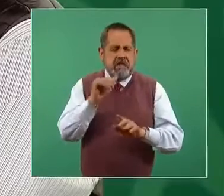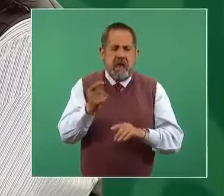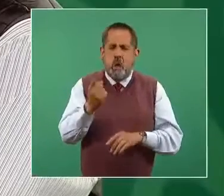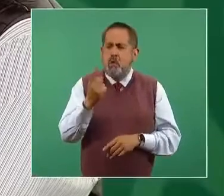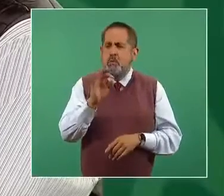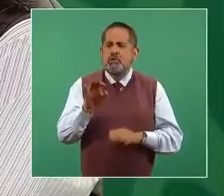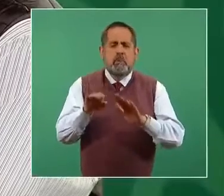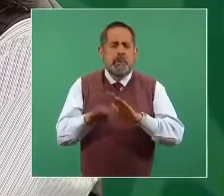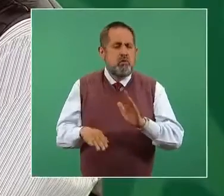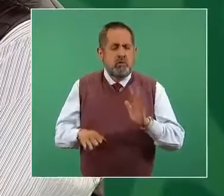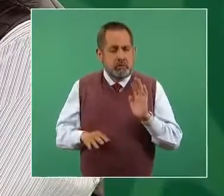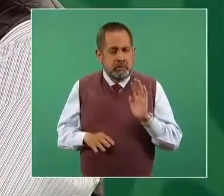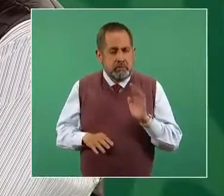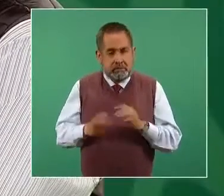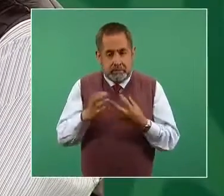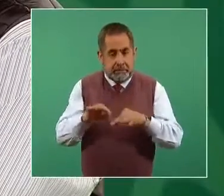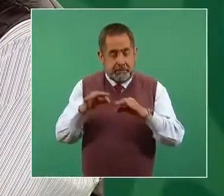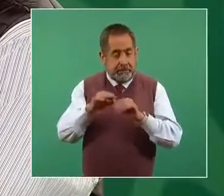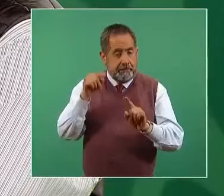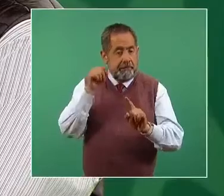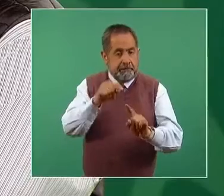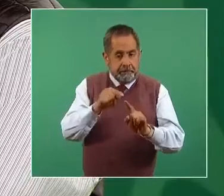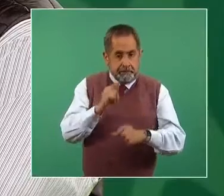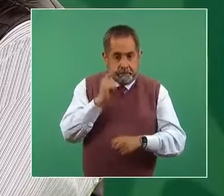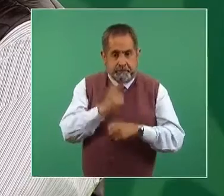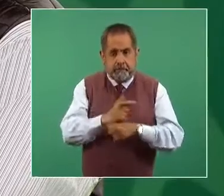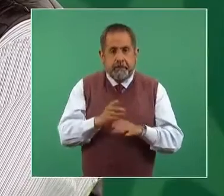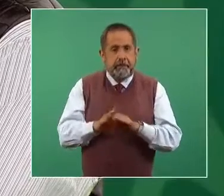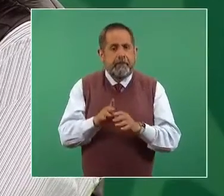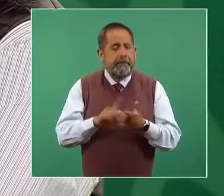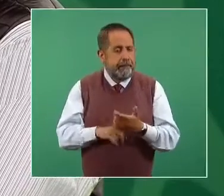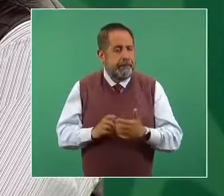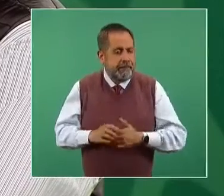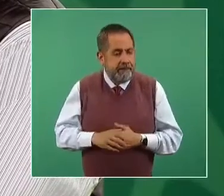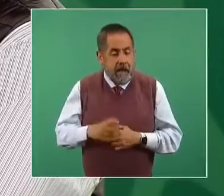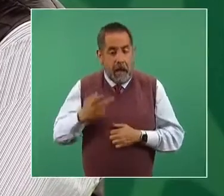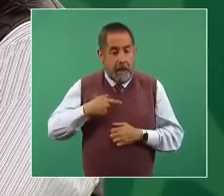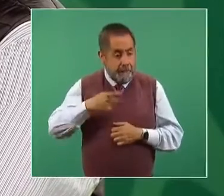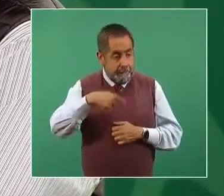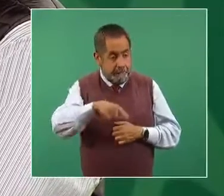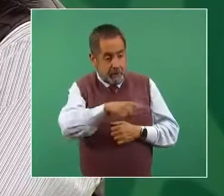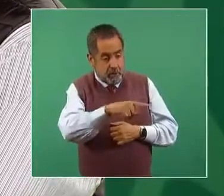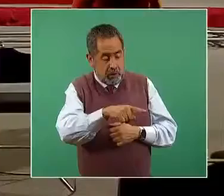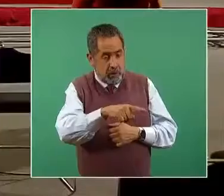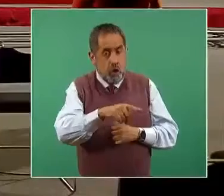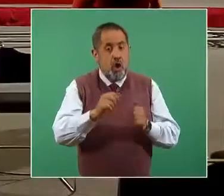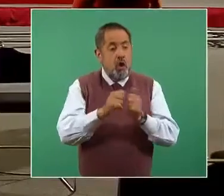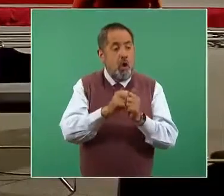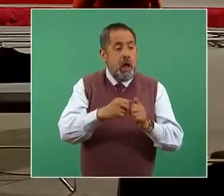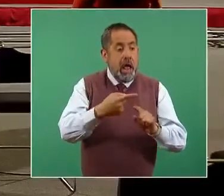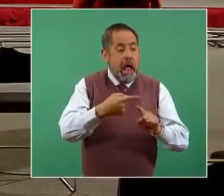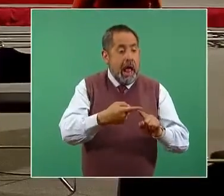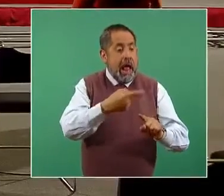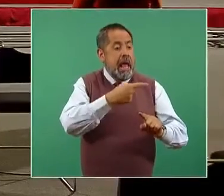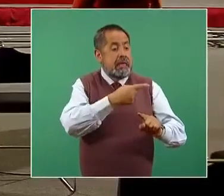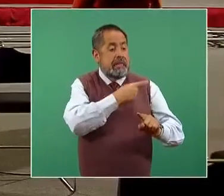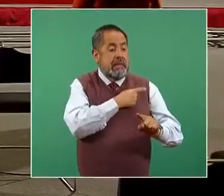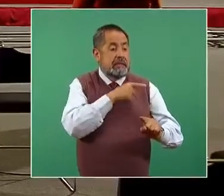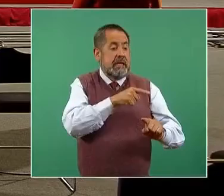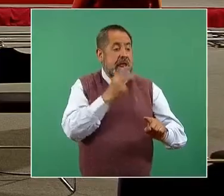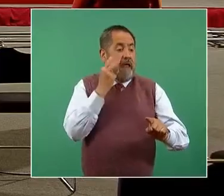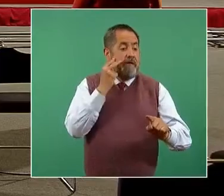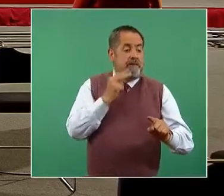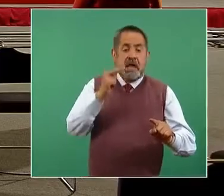es precisamente que estas identificaciones se han hecho en personas con antecedente de viaje,